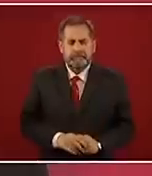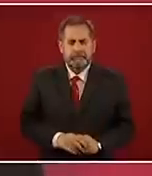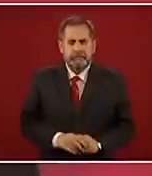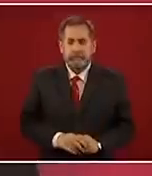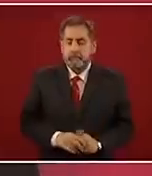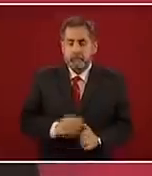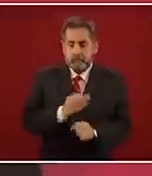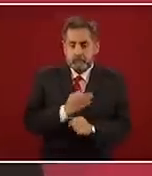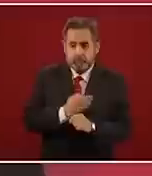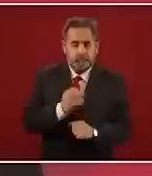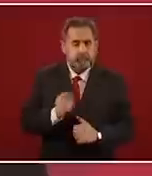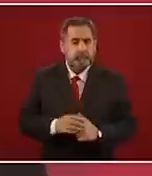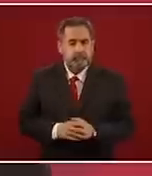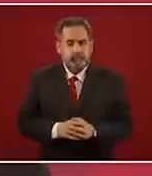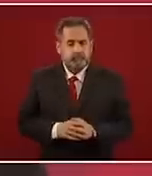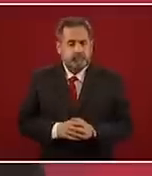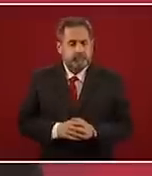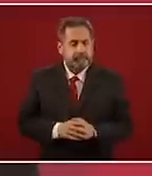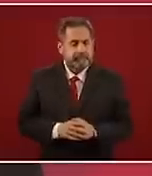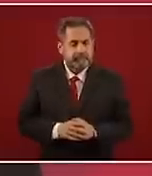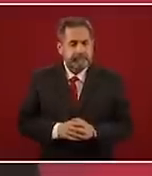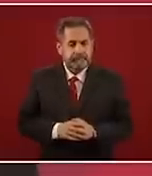Vamos a hacerlo por